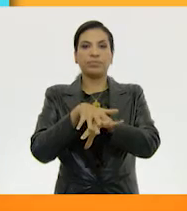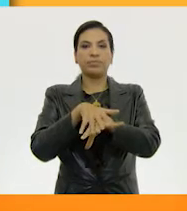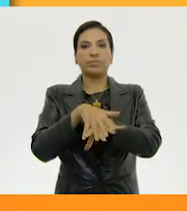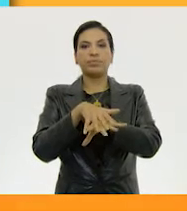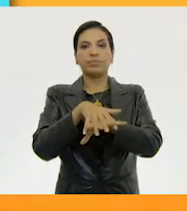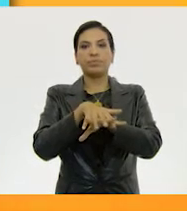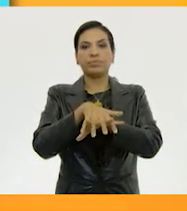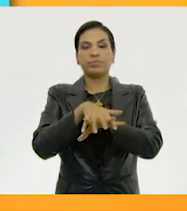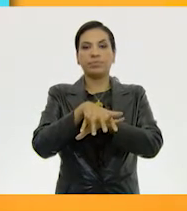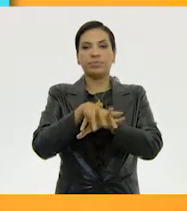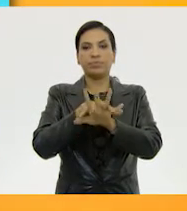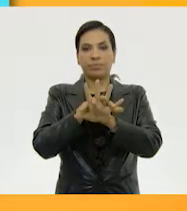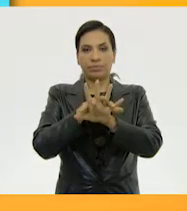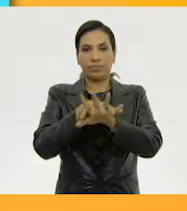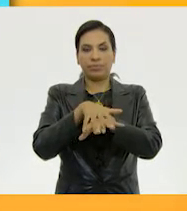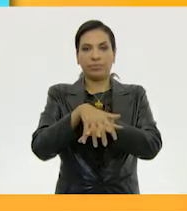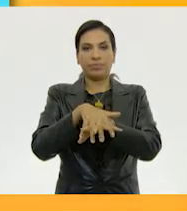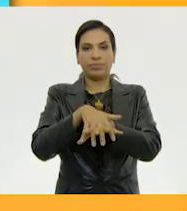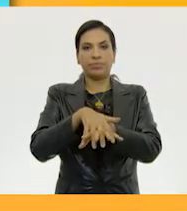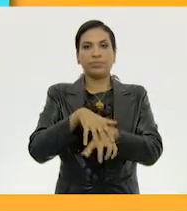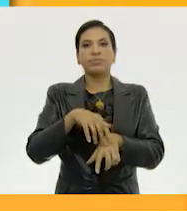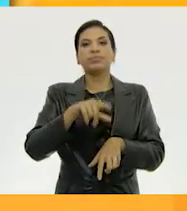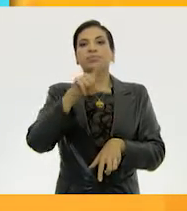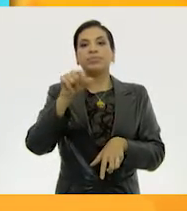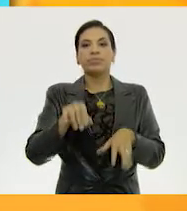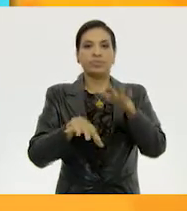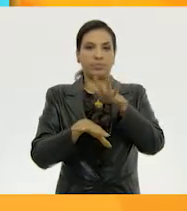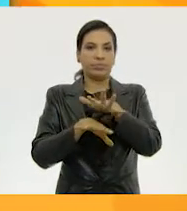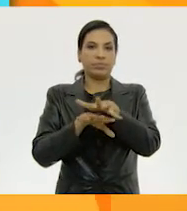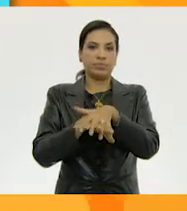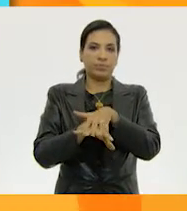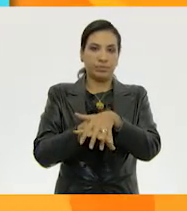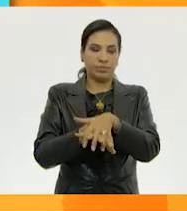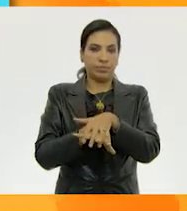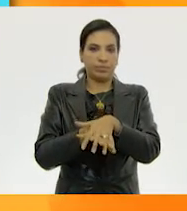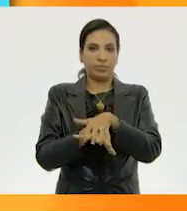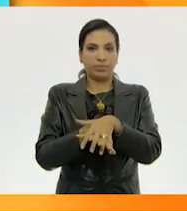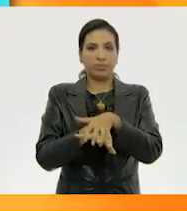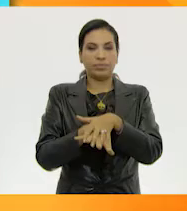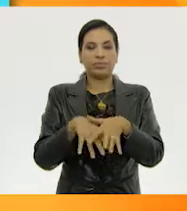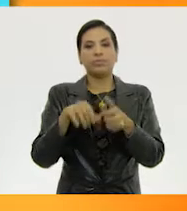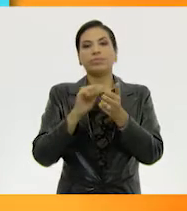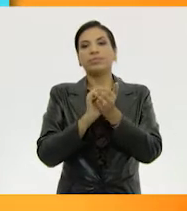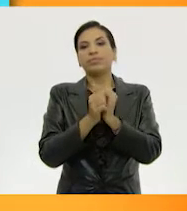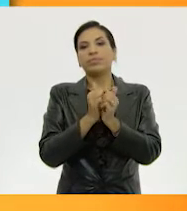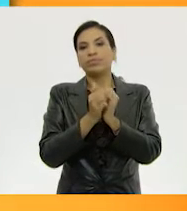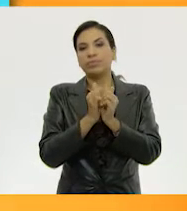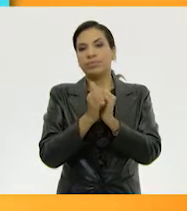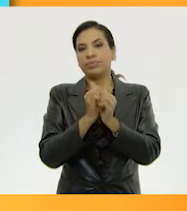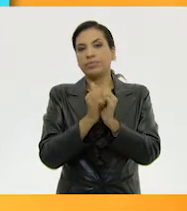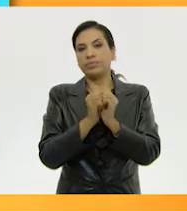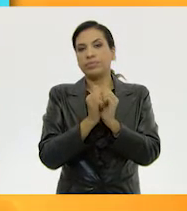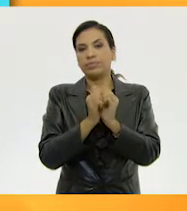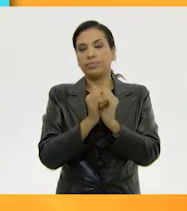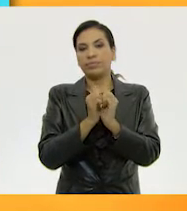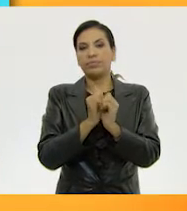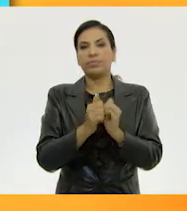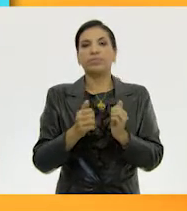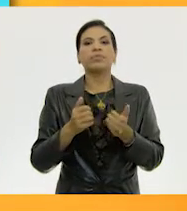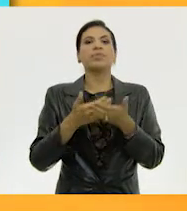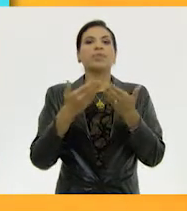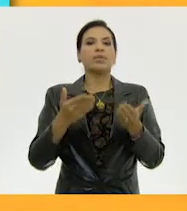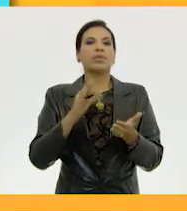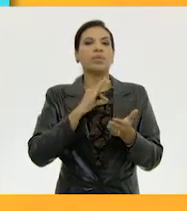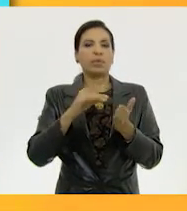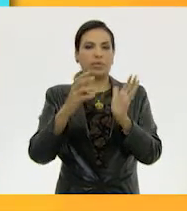manos contra el dorso de la otra, entrelazando los dedos. Repite lo mismo con la otra mano. Frota los dedos. Ahora haz